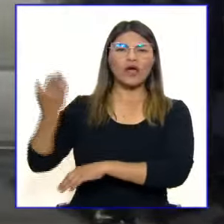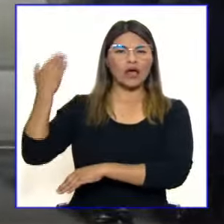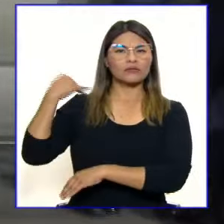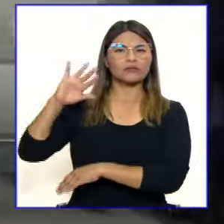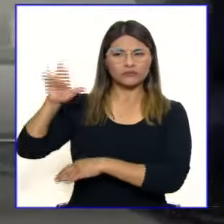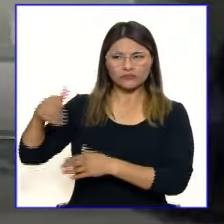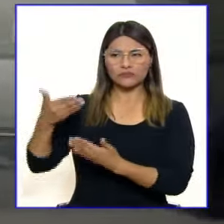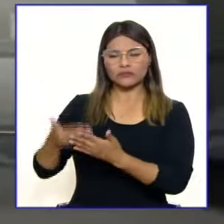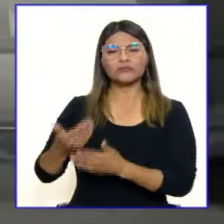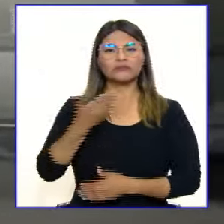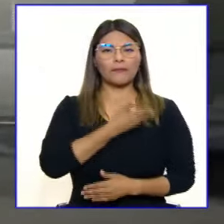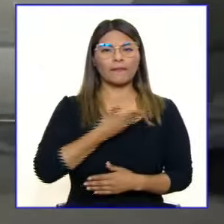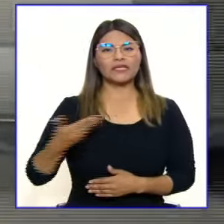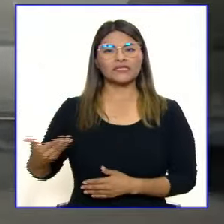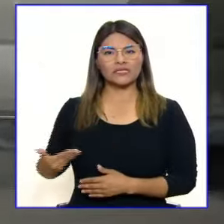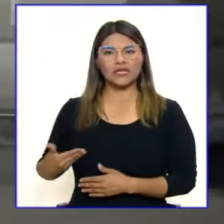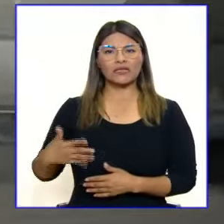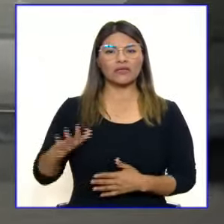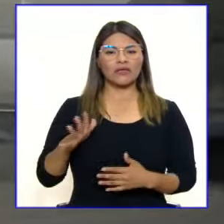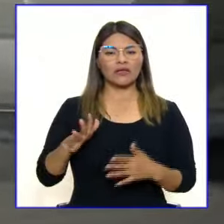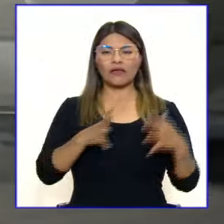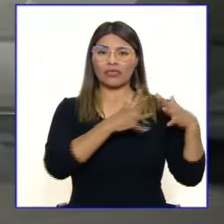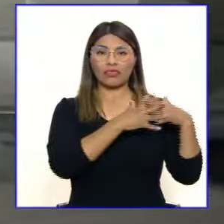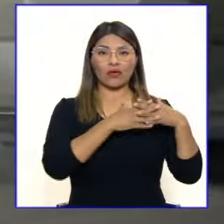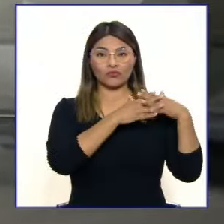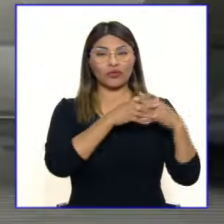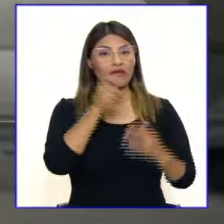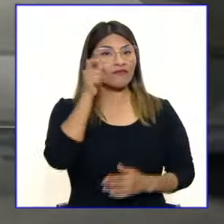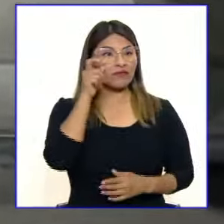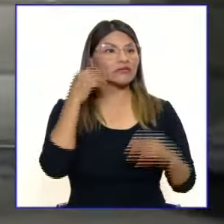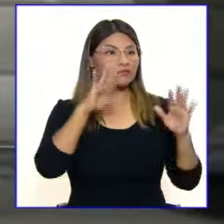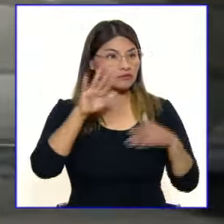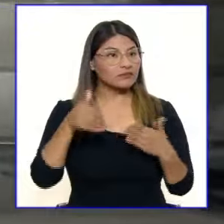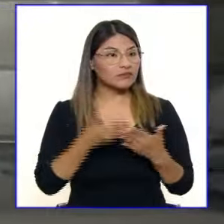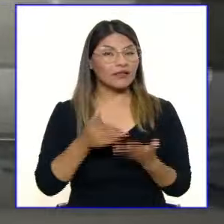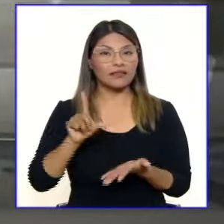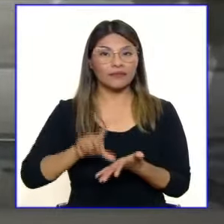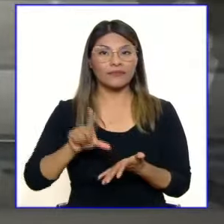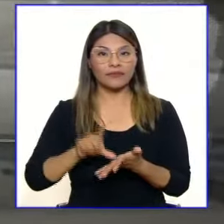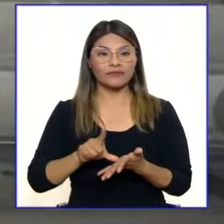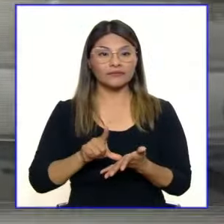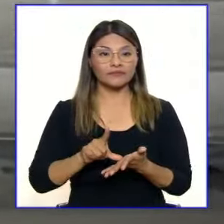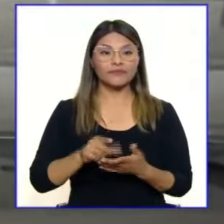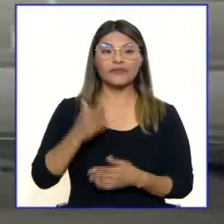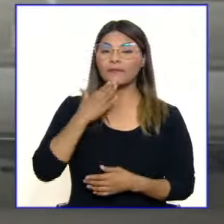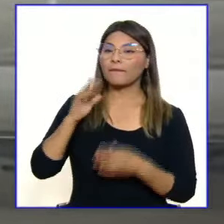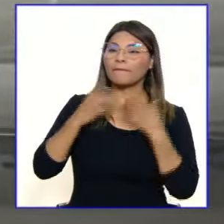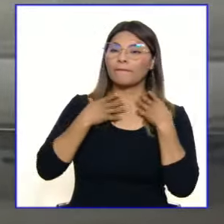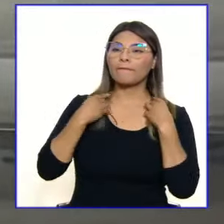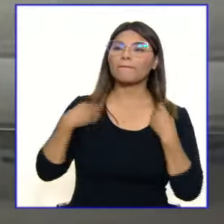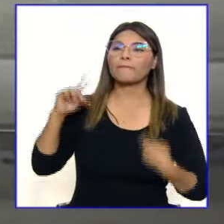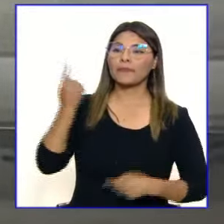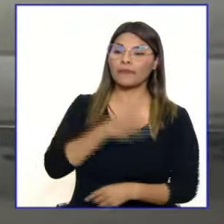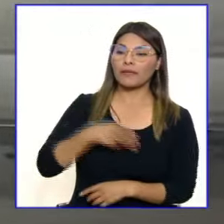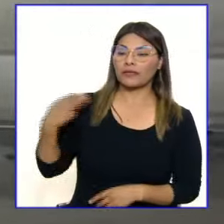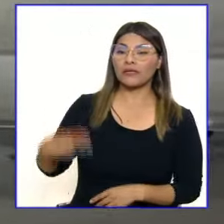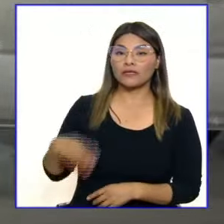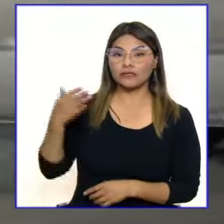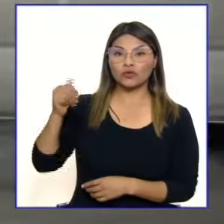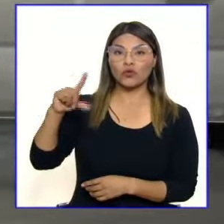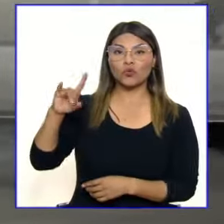el presidente de los Estados Unidos, Joe Biden, a Lima. Fue recibido por el primer ministro, Gustavo Adrián